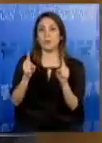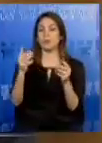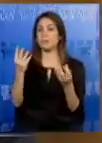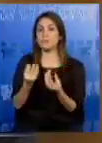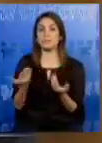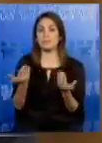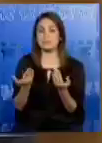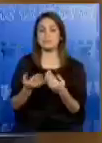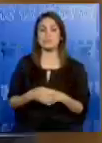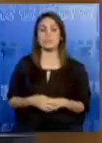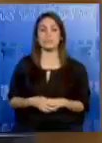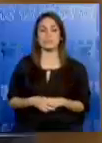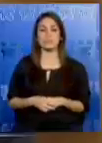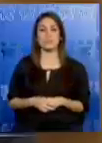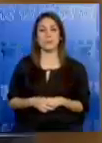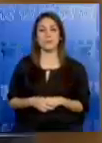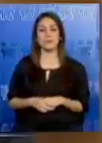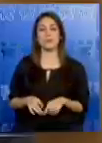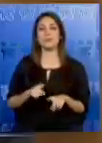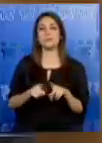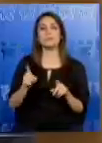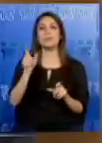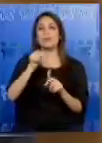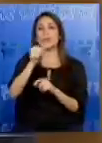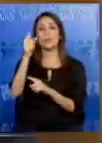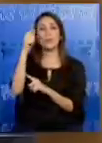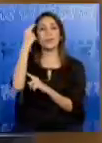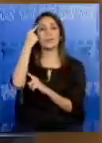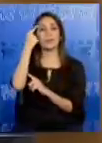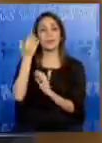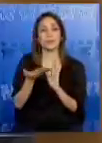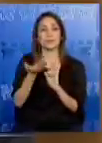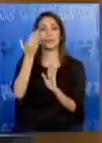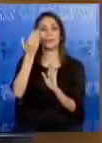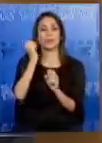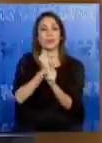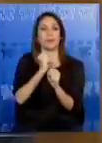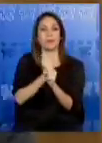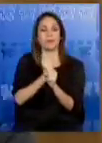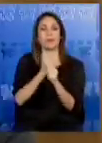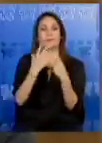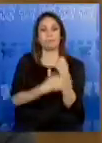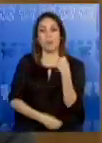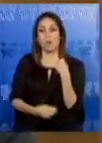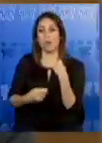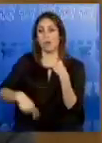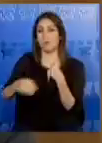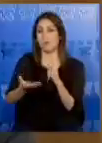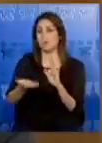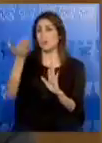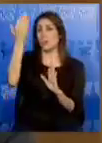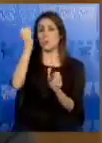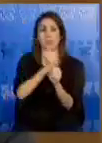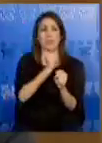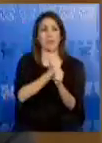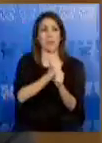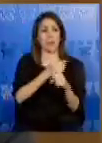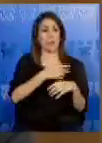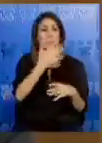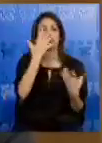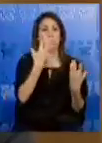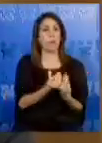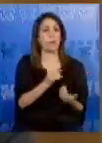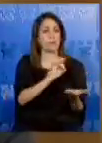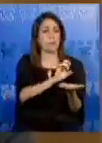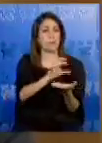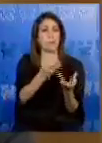a diferencia de lo que normalmente aplicaban otros gobiernos que aumentaban desempleo y aumentaban la pobreza, el objetivo de este gobierno era que no